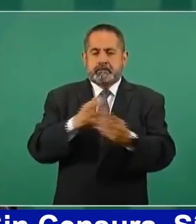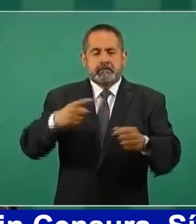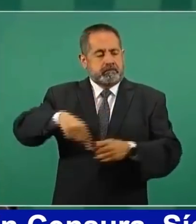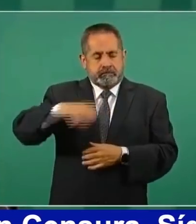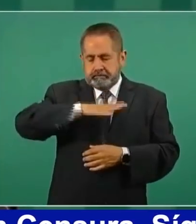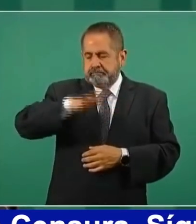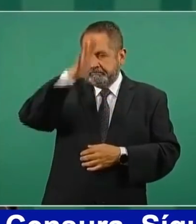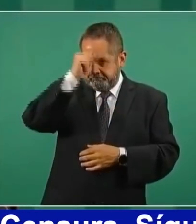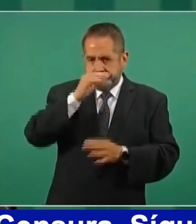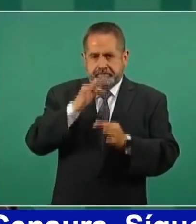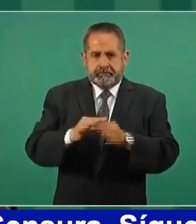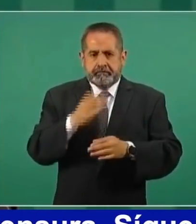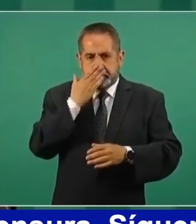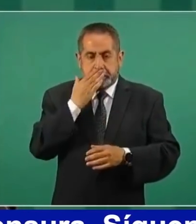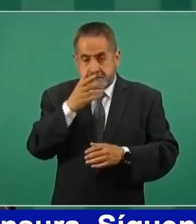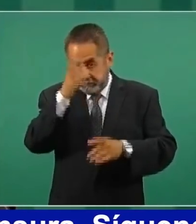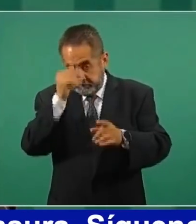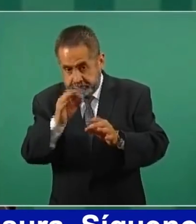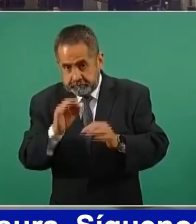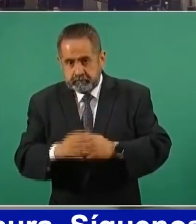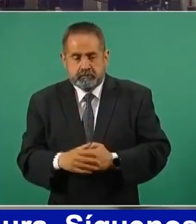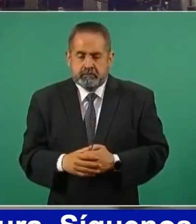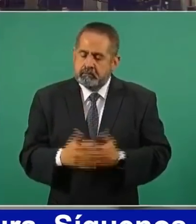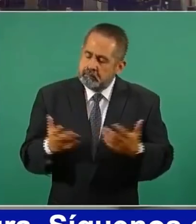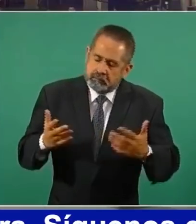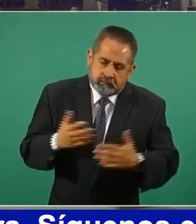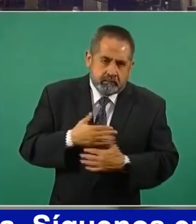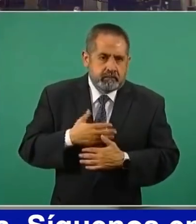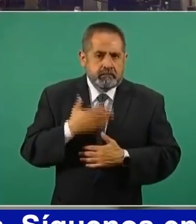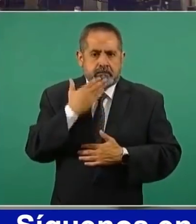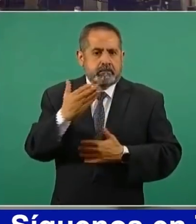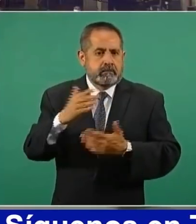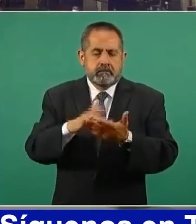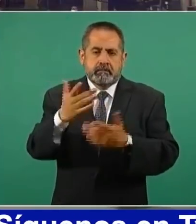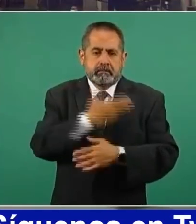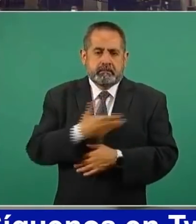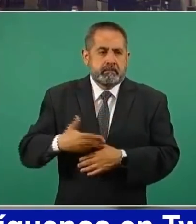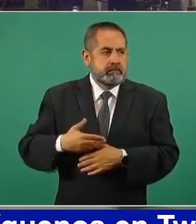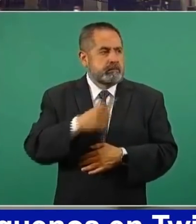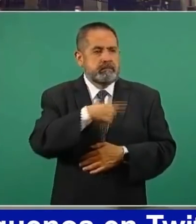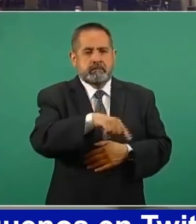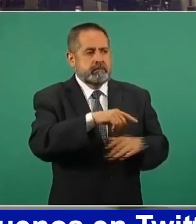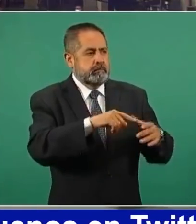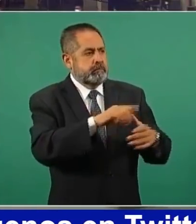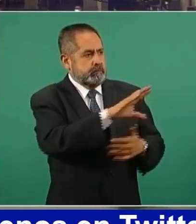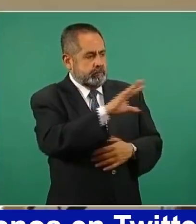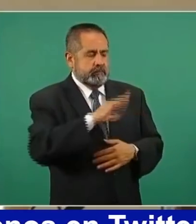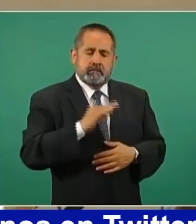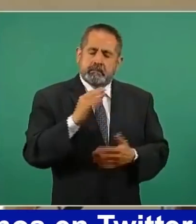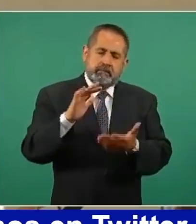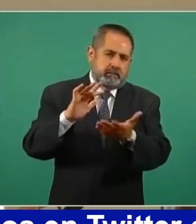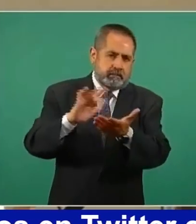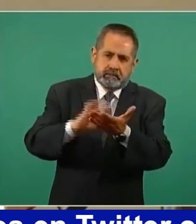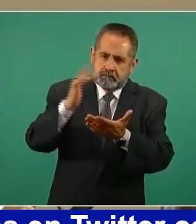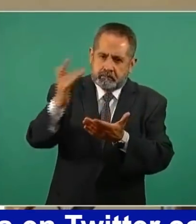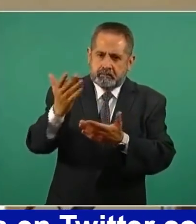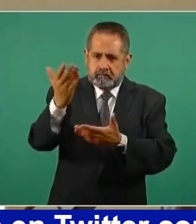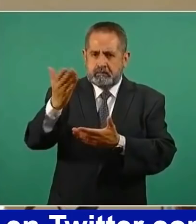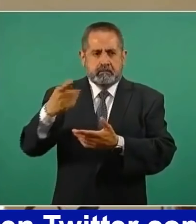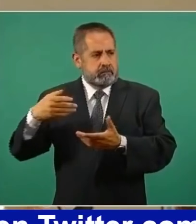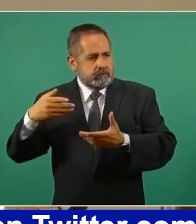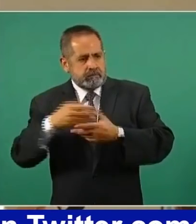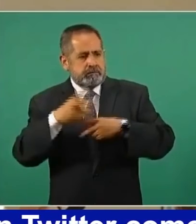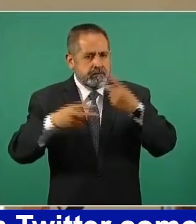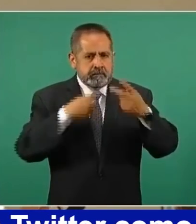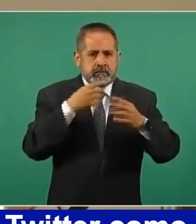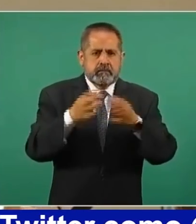acuerdo, si te parece. No, pues muy bien, señor presidente. A nombre de los molejinos le agradezco su intervención. Muy importante